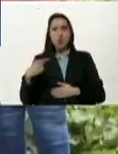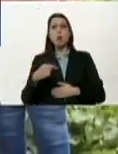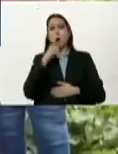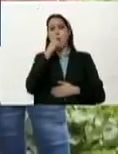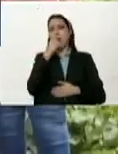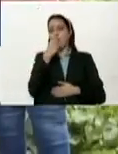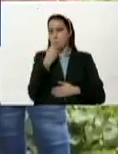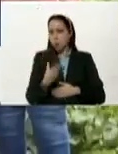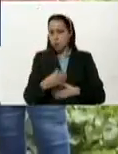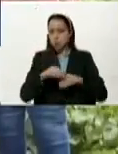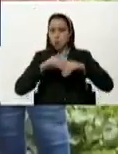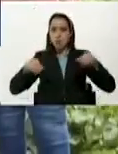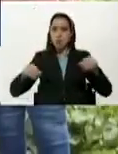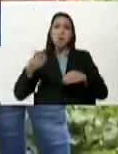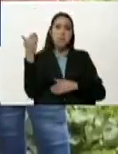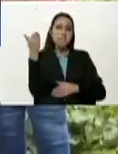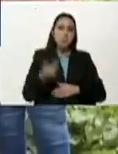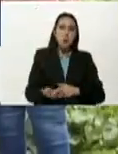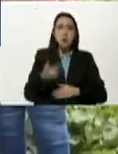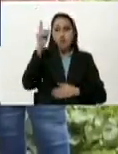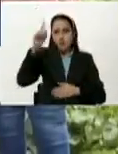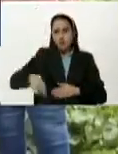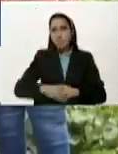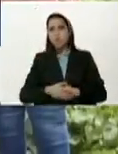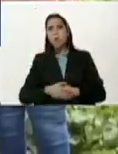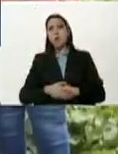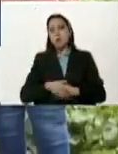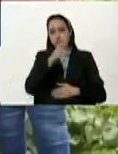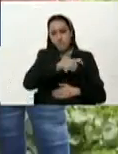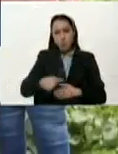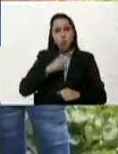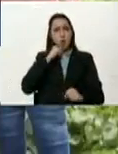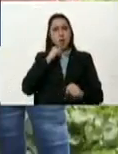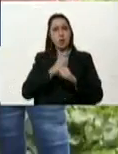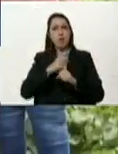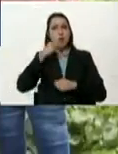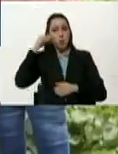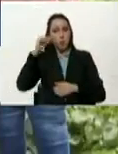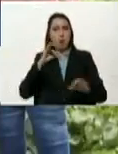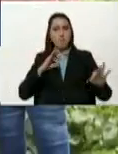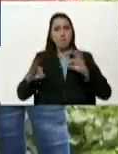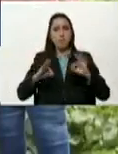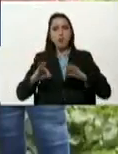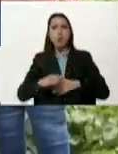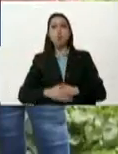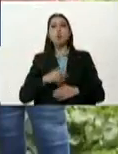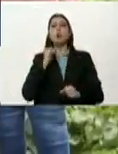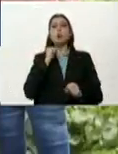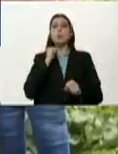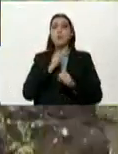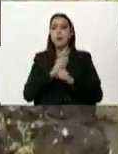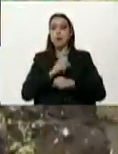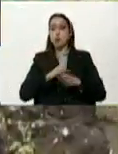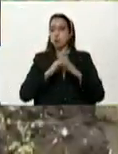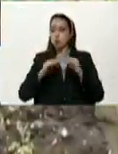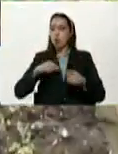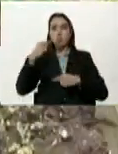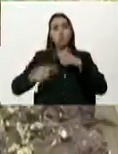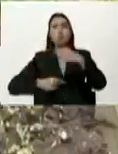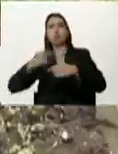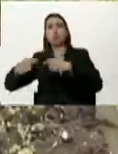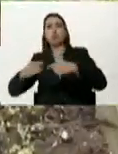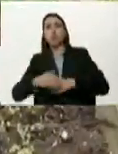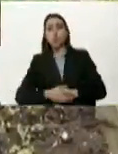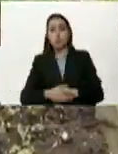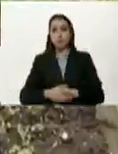tenemos buenas tierras y lo más importante tenemos un campesino y una campesina preparados trabajando todos los días de